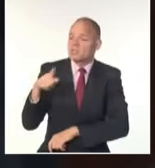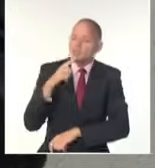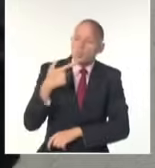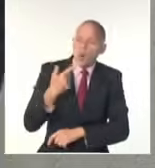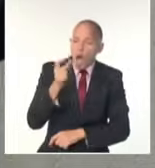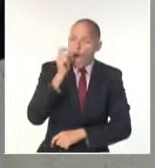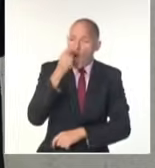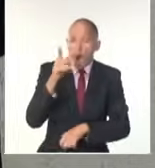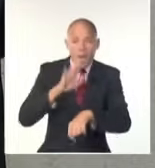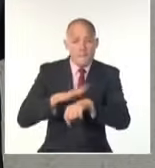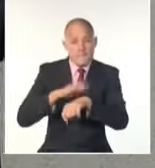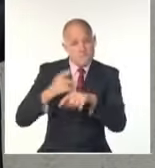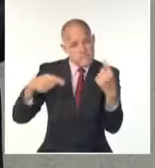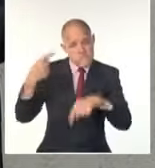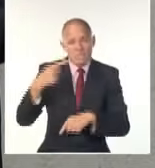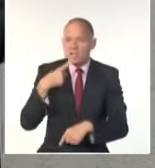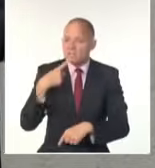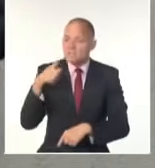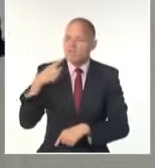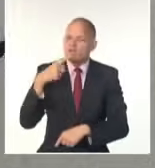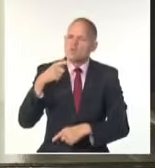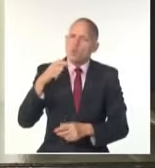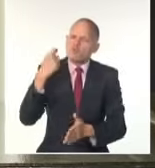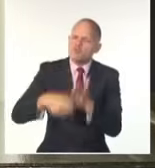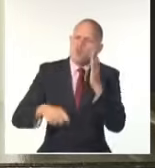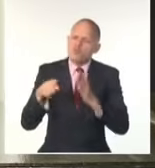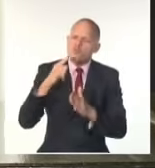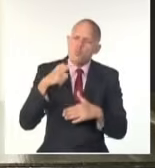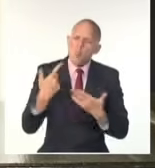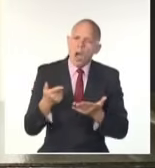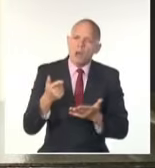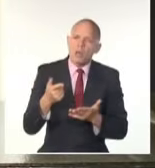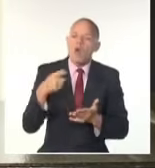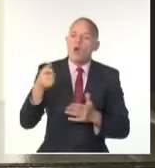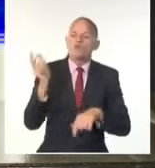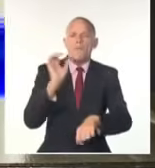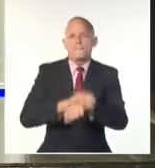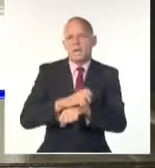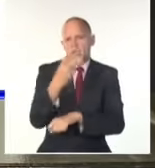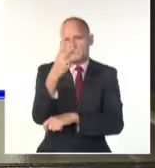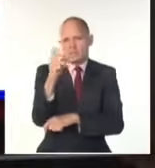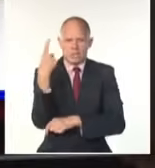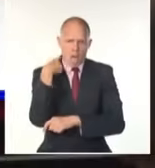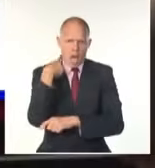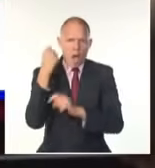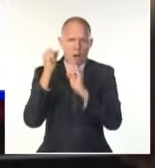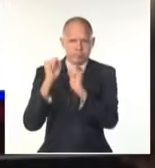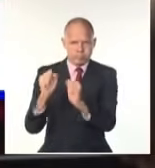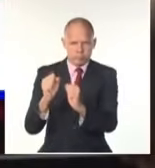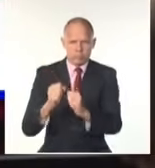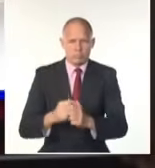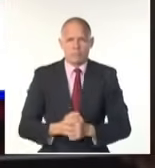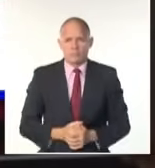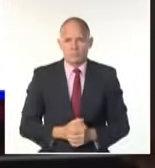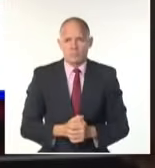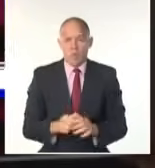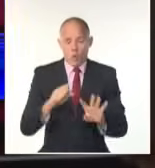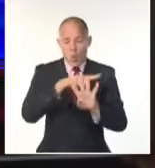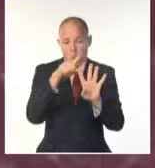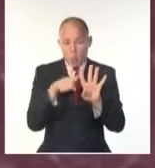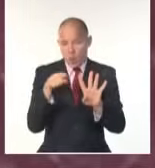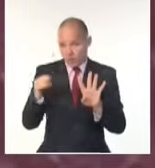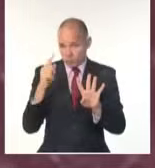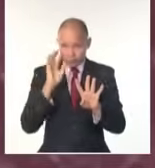acusado, imponiéndosele como sanción conjunta la pena de 30 años de privación de libertad. Los 4 acusados por tráfico